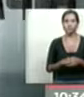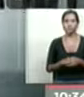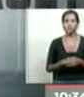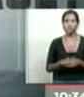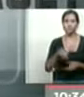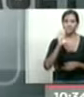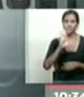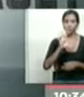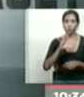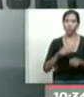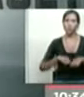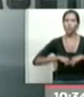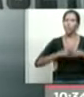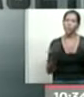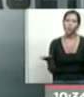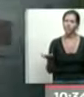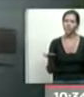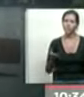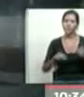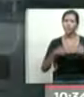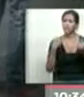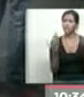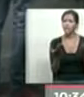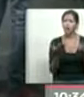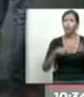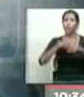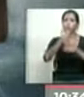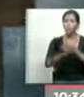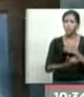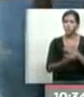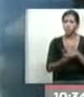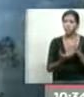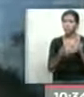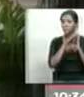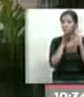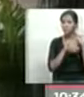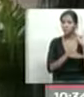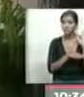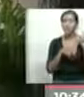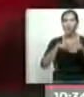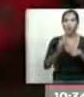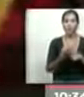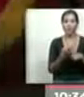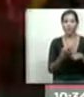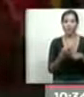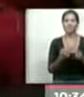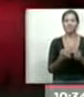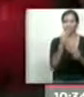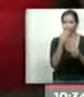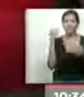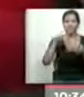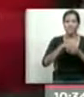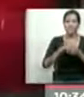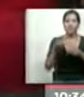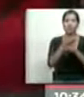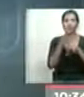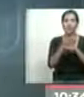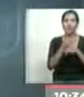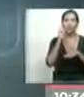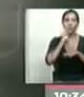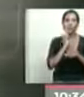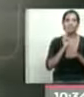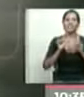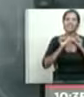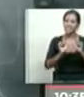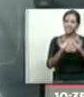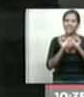5. ¿Cuál será la siguiente fase? Luego de la escalada intervencionista, el gobierno bolivariano tendrá que seguir